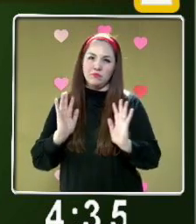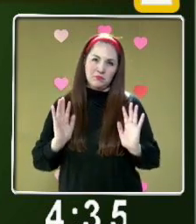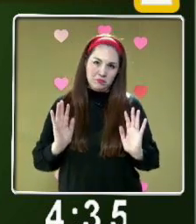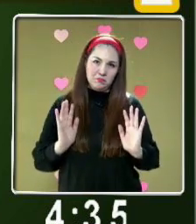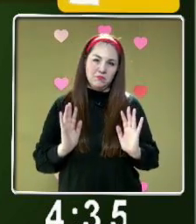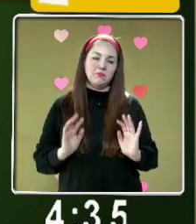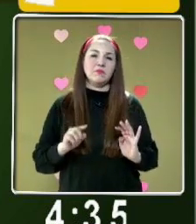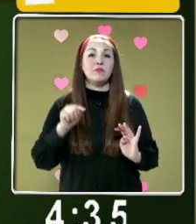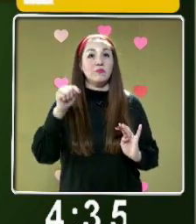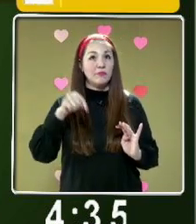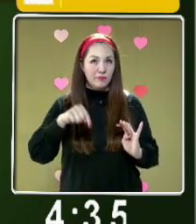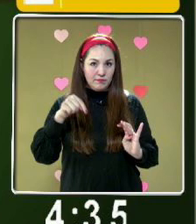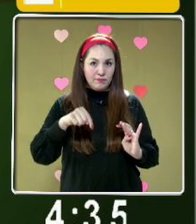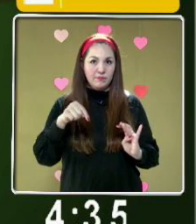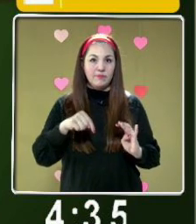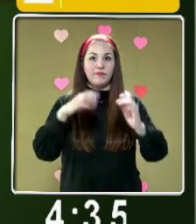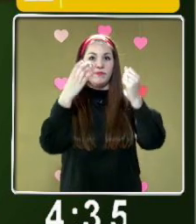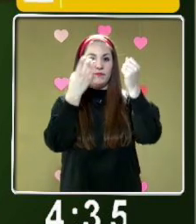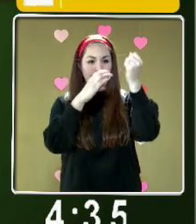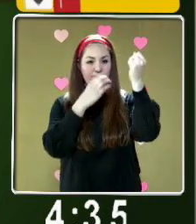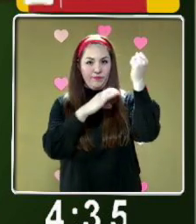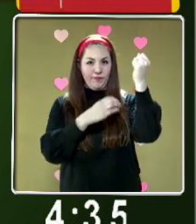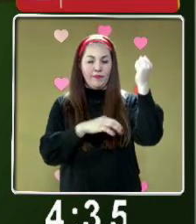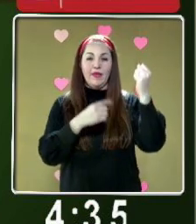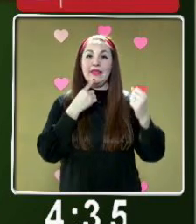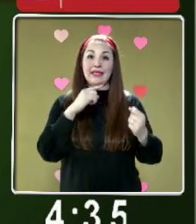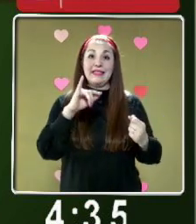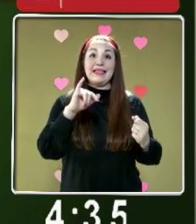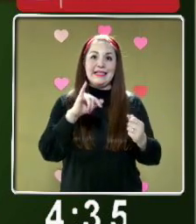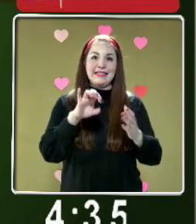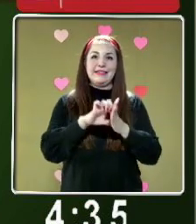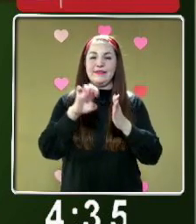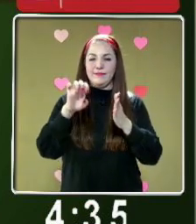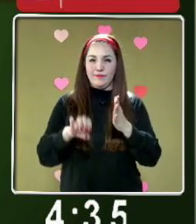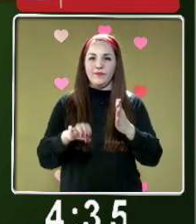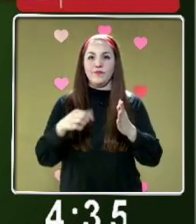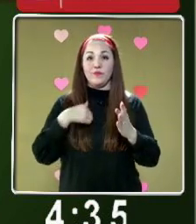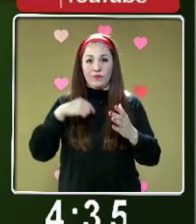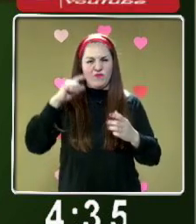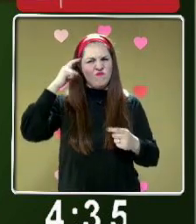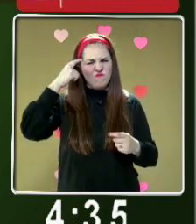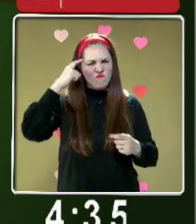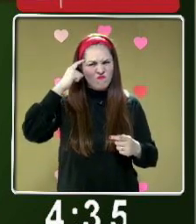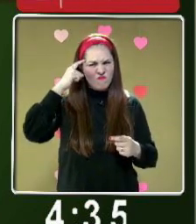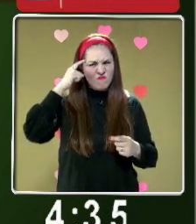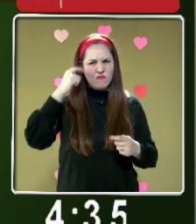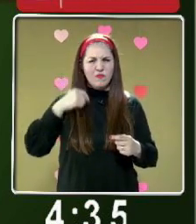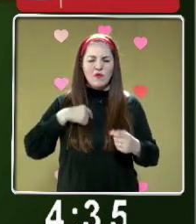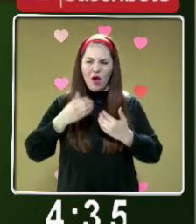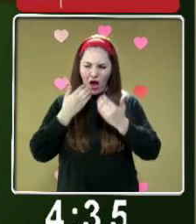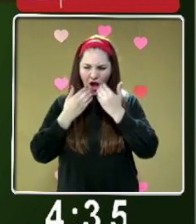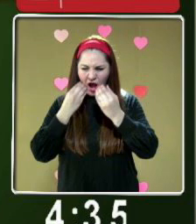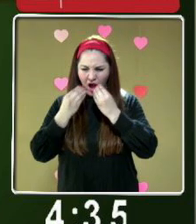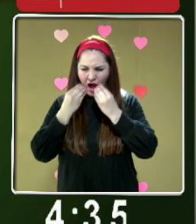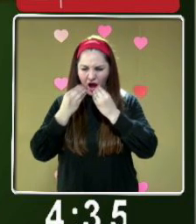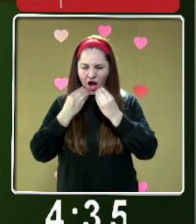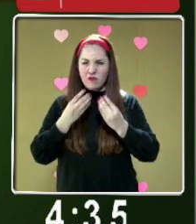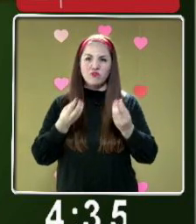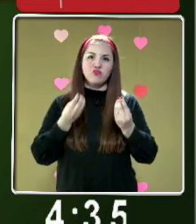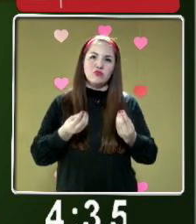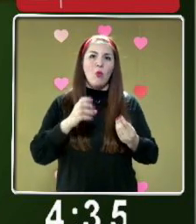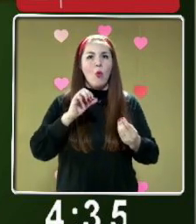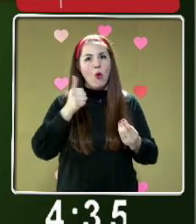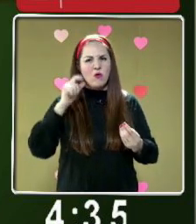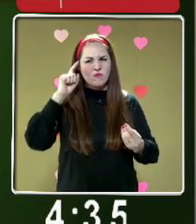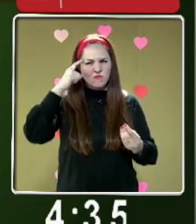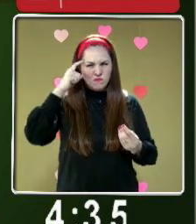déjame decirle que aquí en la zona de comentarios dice, por ejemplo, una de las alumnas que ella cuando se enoja come mucho y otro cuando se enoja